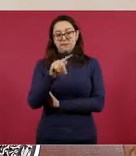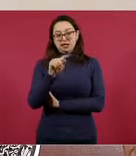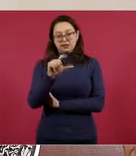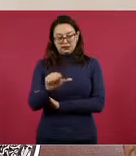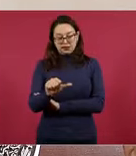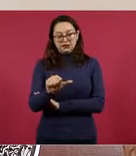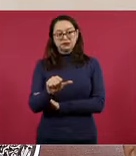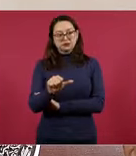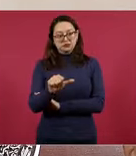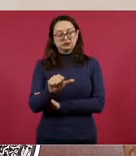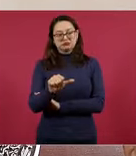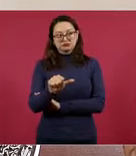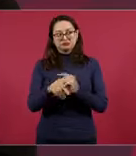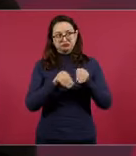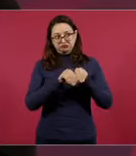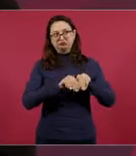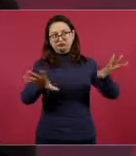que